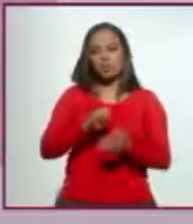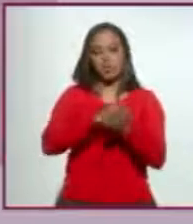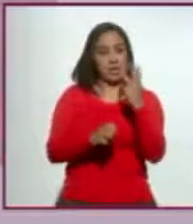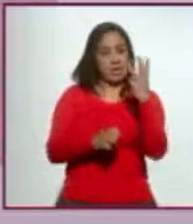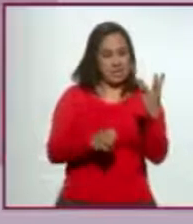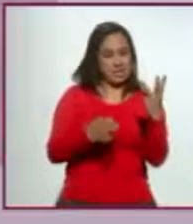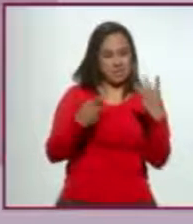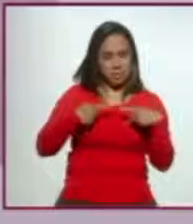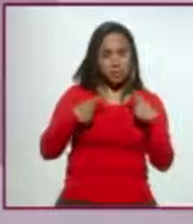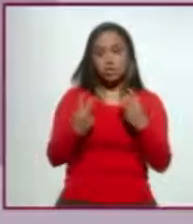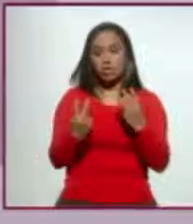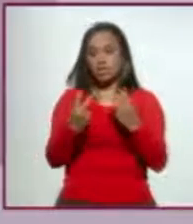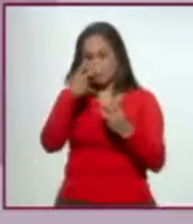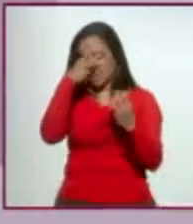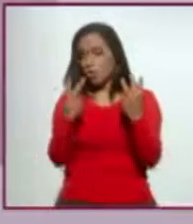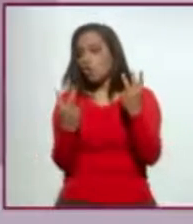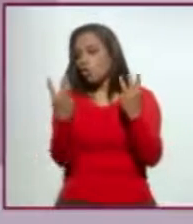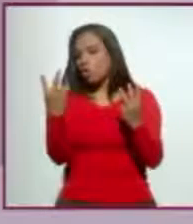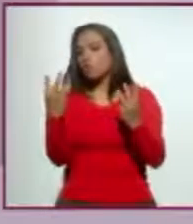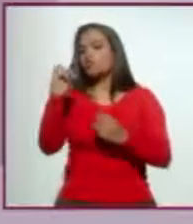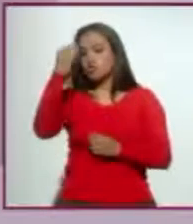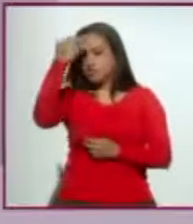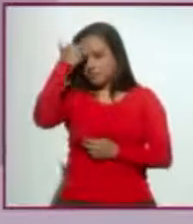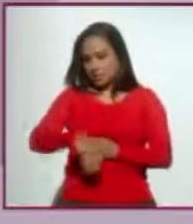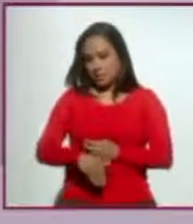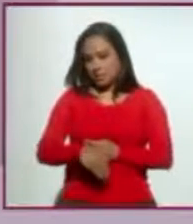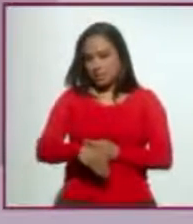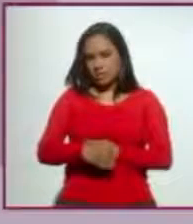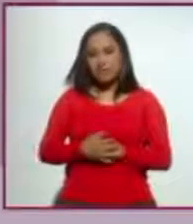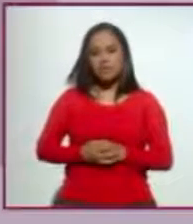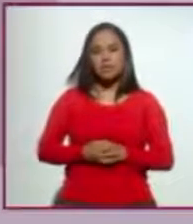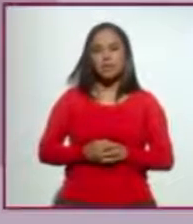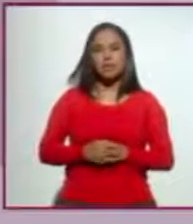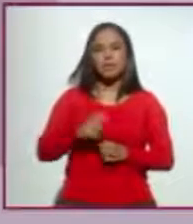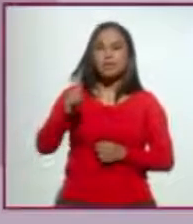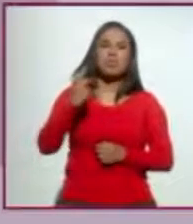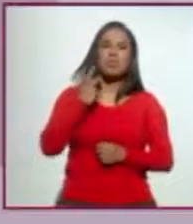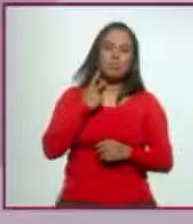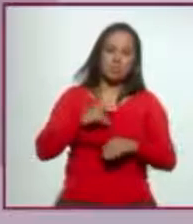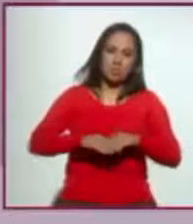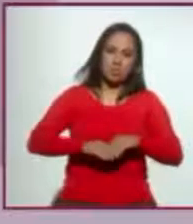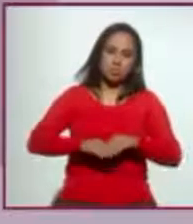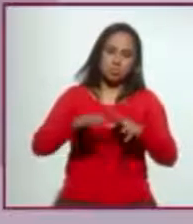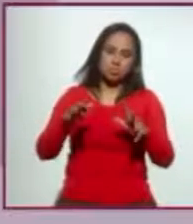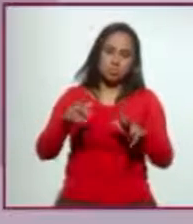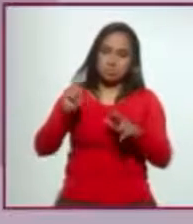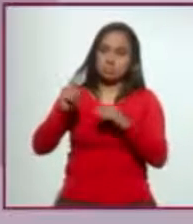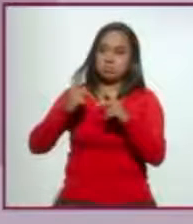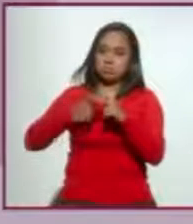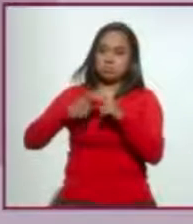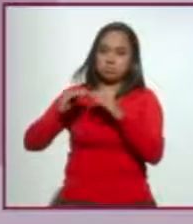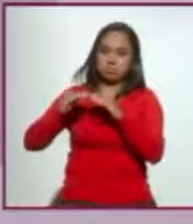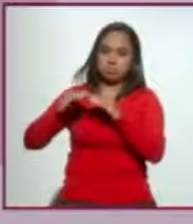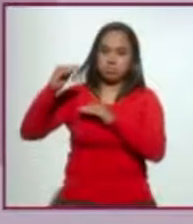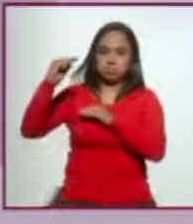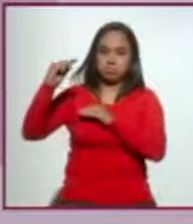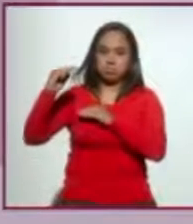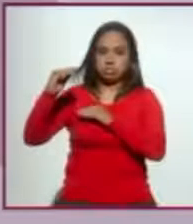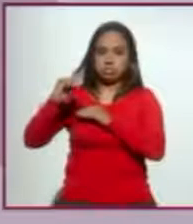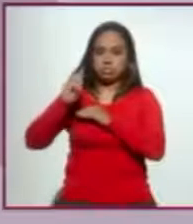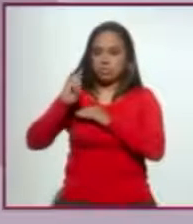3 mexicanos. Para hacer una sola medida de política pública relativamente alto, para ser un